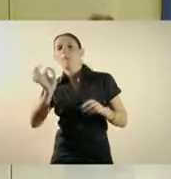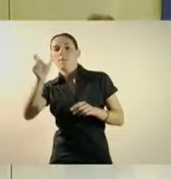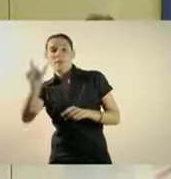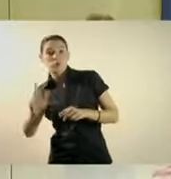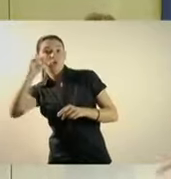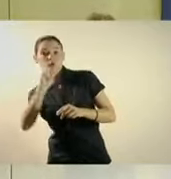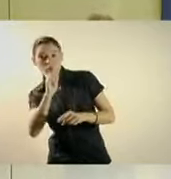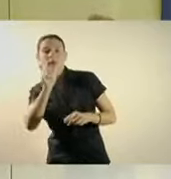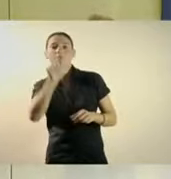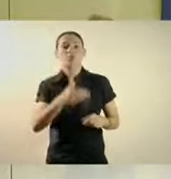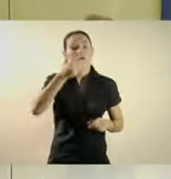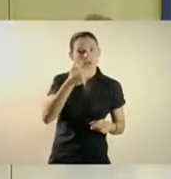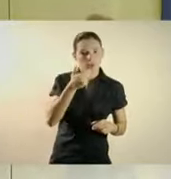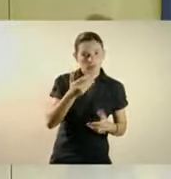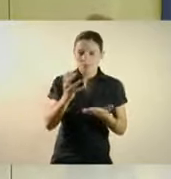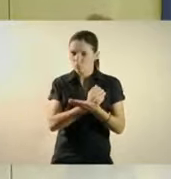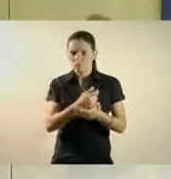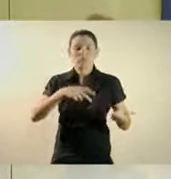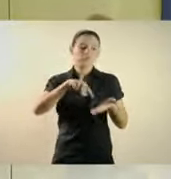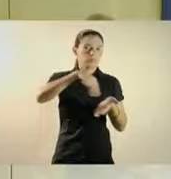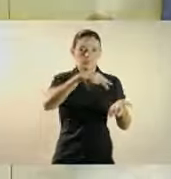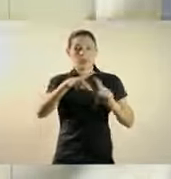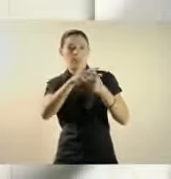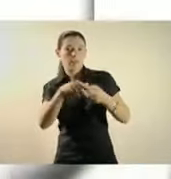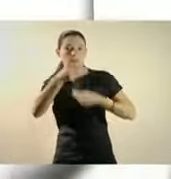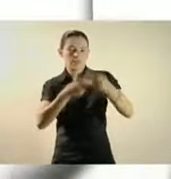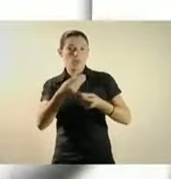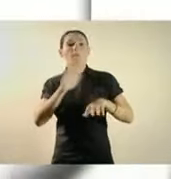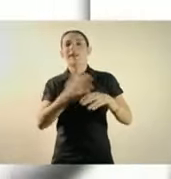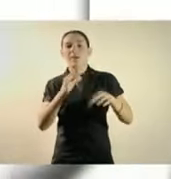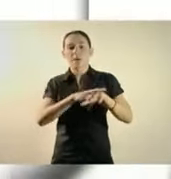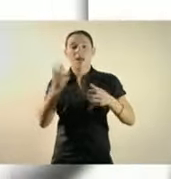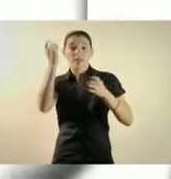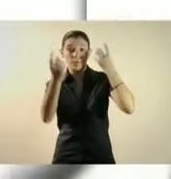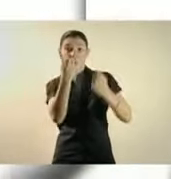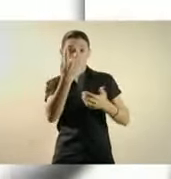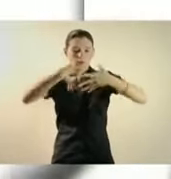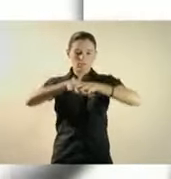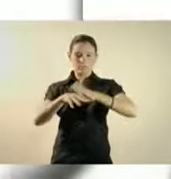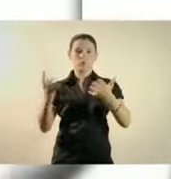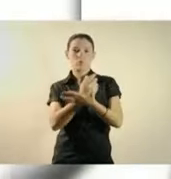sordas, personas oyentes, es decir, que todos nos veamos integrados en la misma actividad, ¿no?